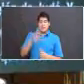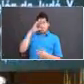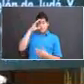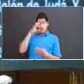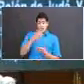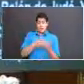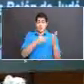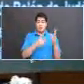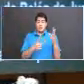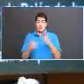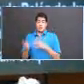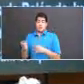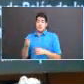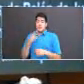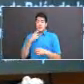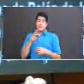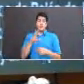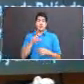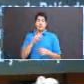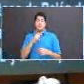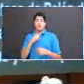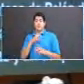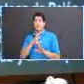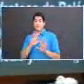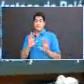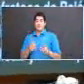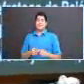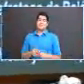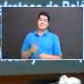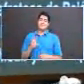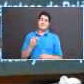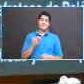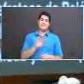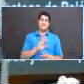No, hermano, ustedes están en una vitrina. No, hermano.